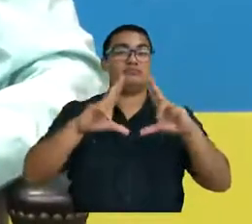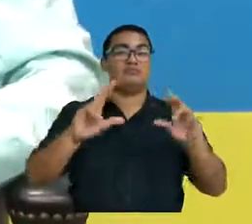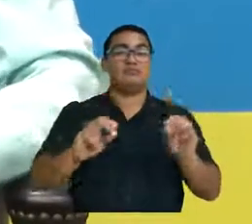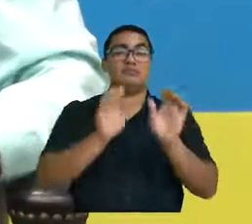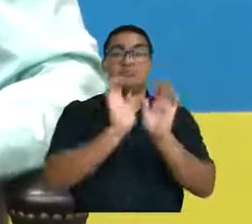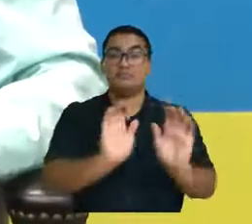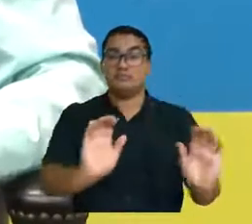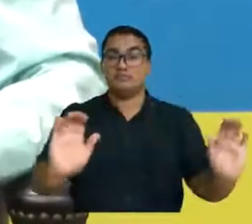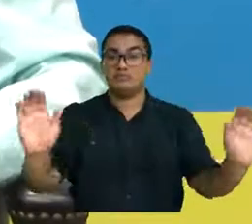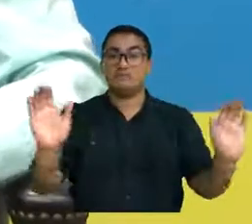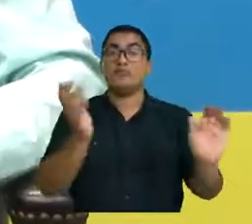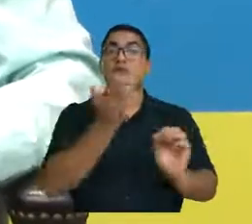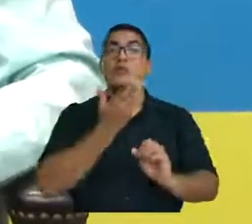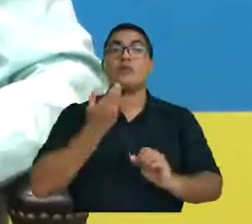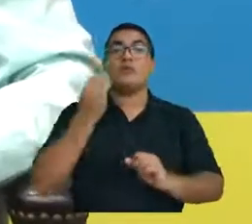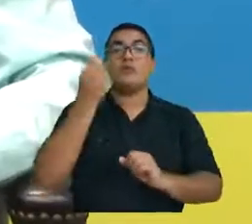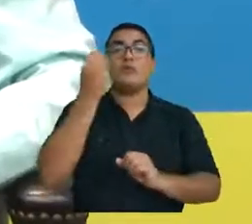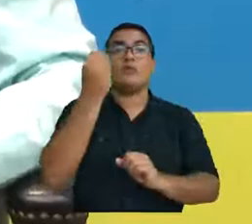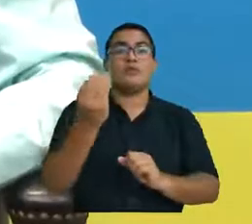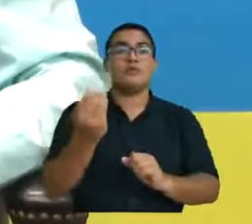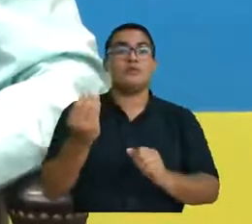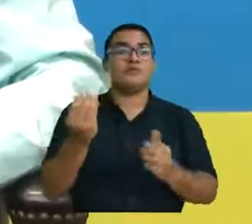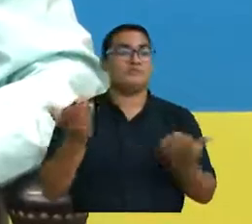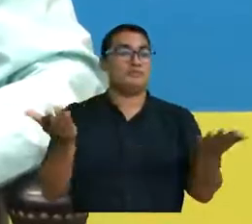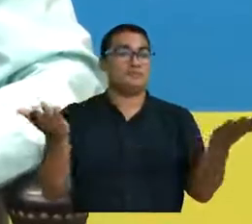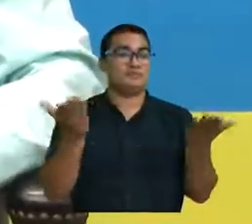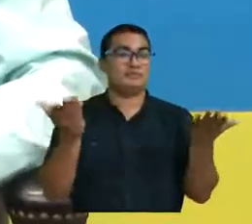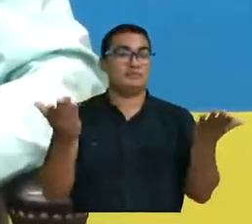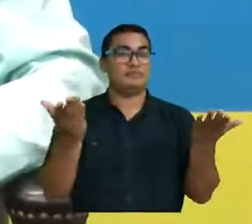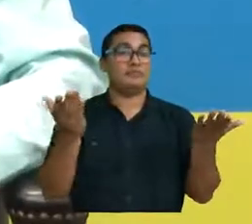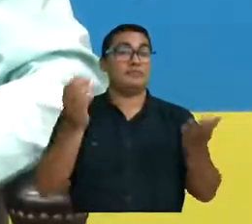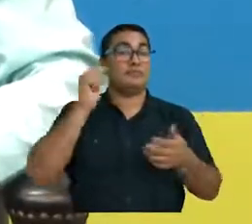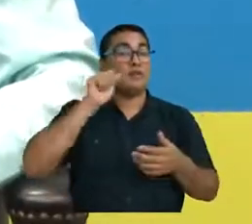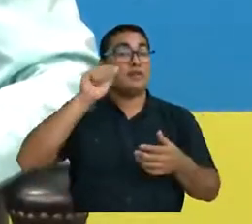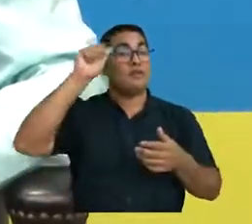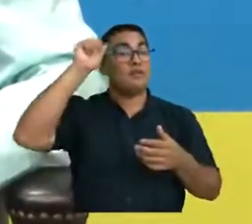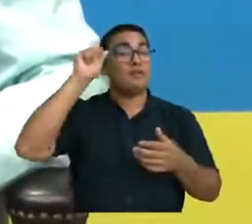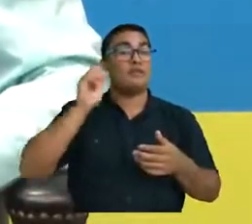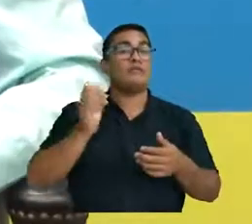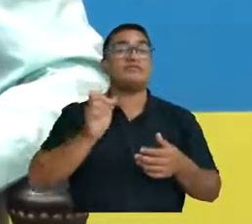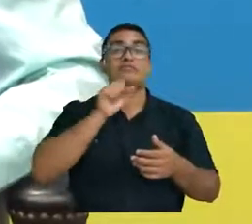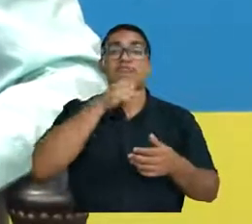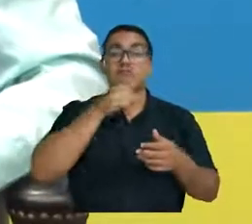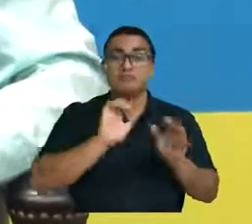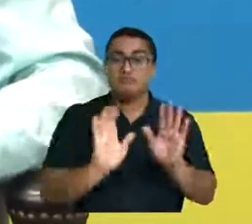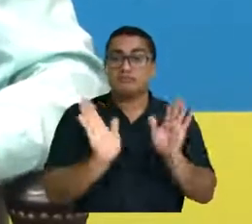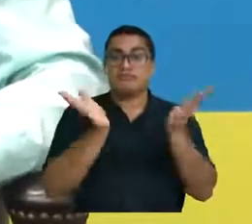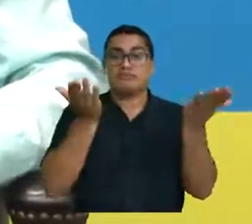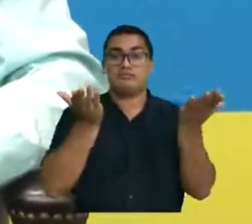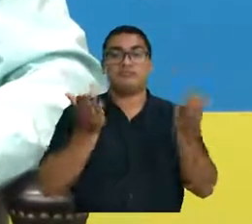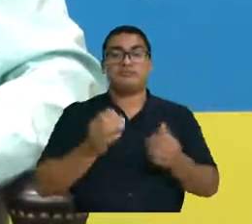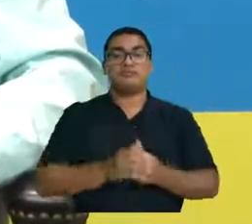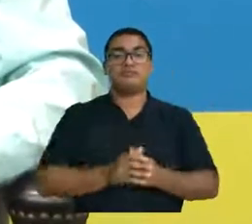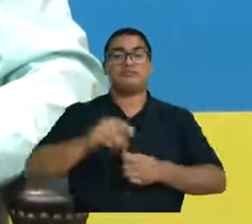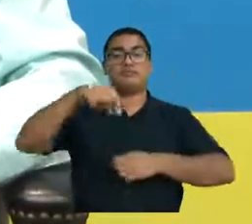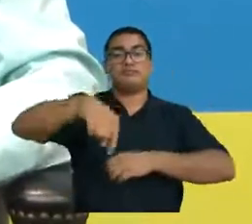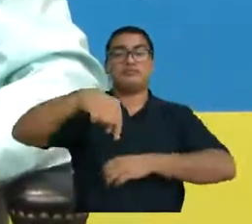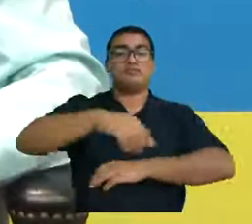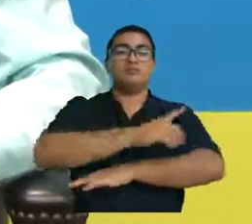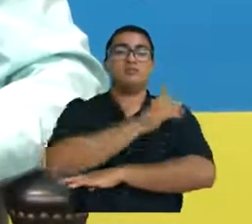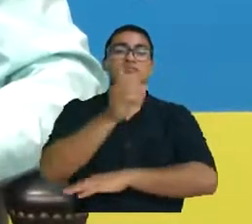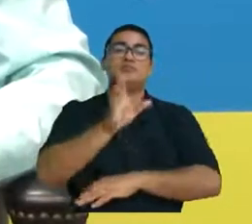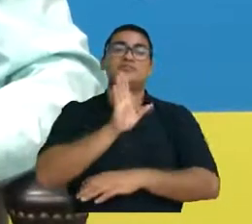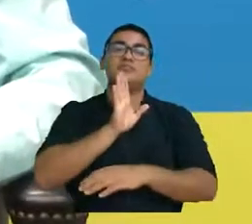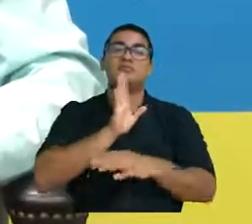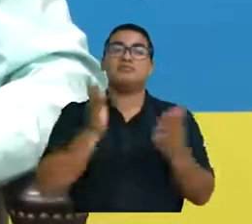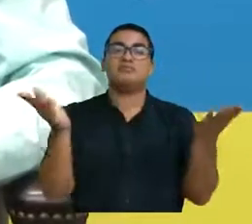niños, a nuestros jóvenes, a nuestros adolescentes, a nuestros adultos, a nuestros adultos mayores. Hoy vamos a hablar